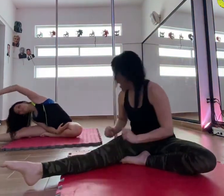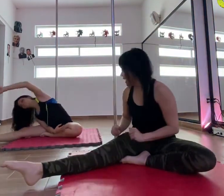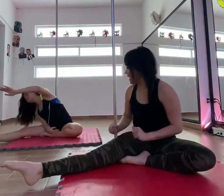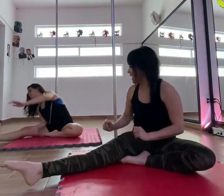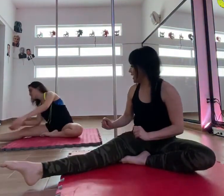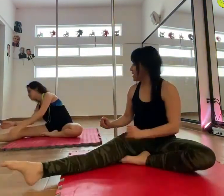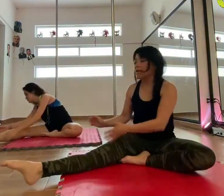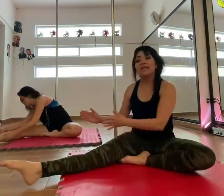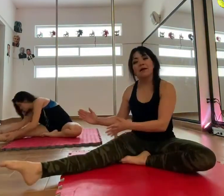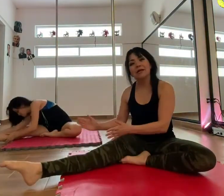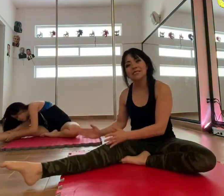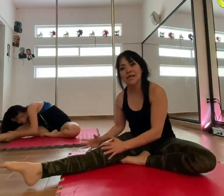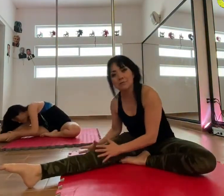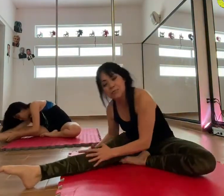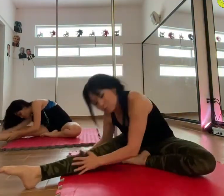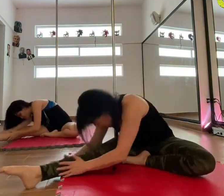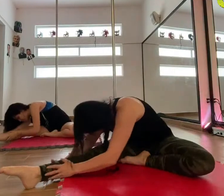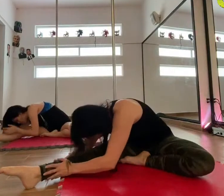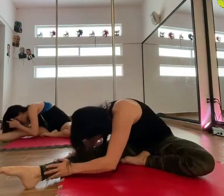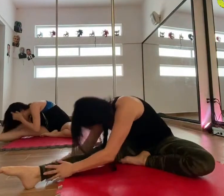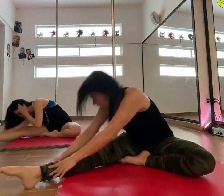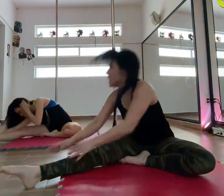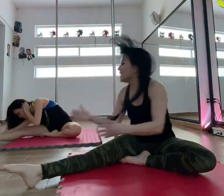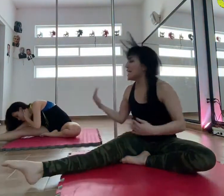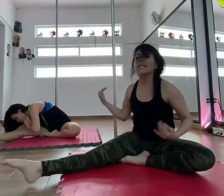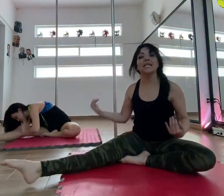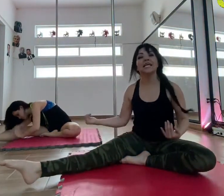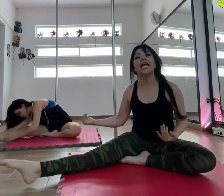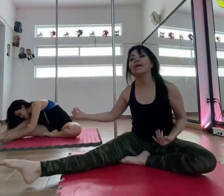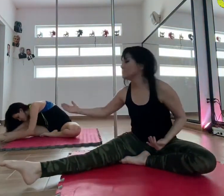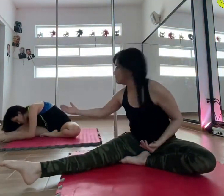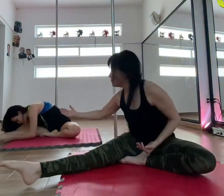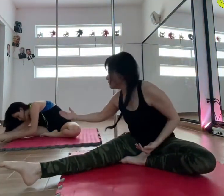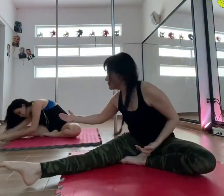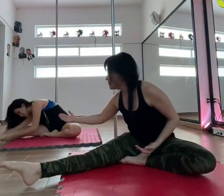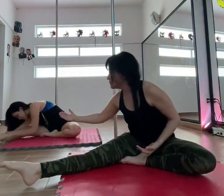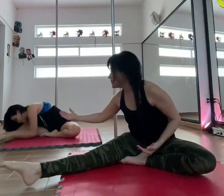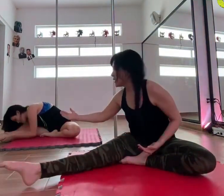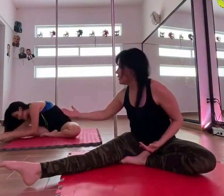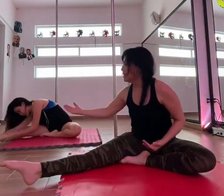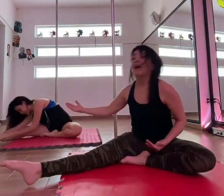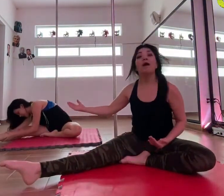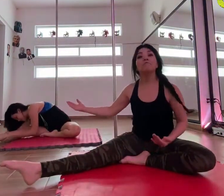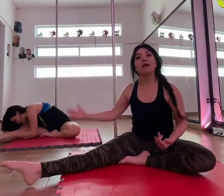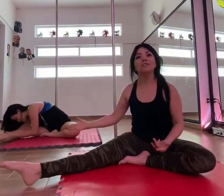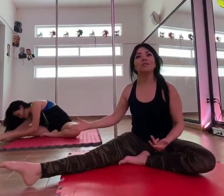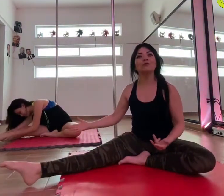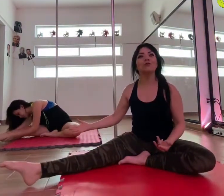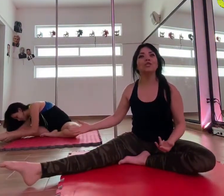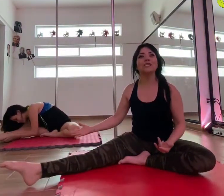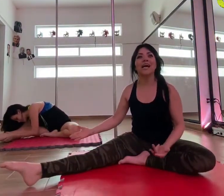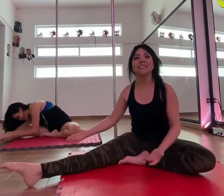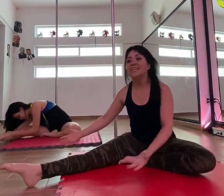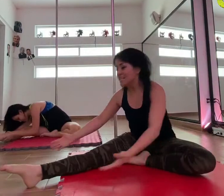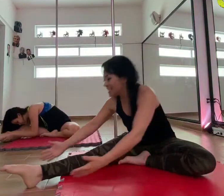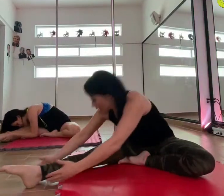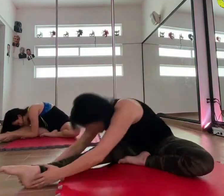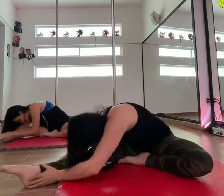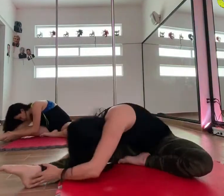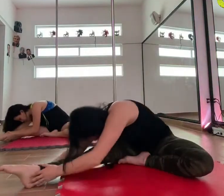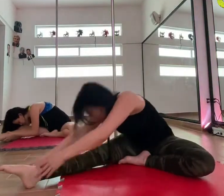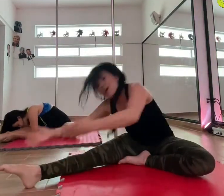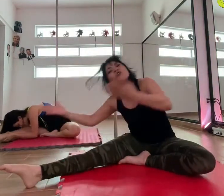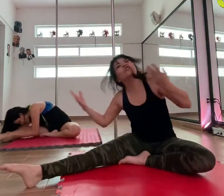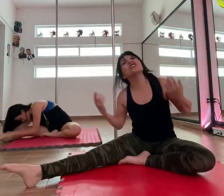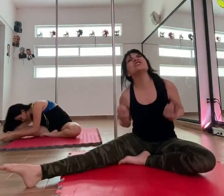empiezo a querer y abrazar mis piernas y darle ¿qué? Besos a mi rodilla. Besos a tus rodillas. Y si